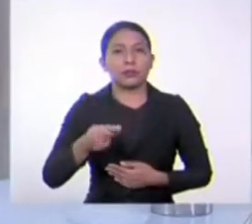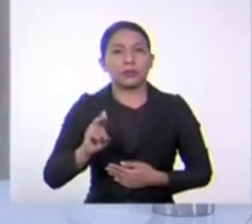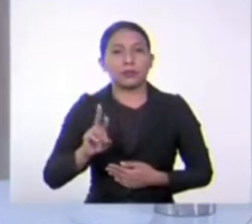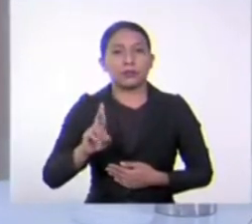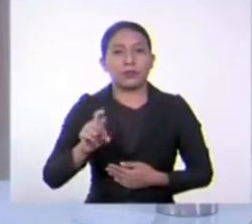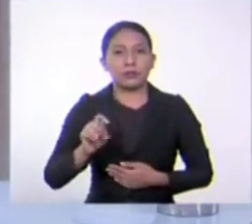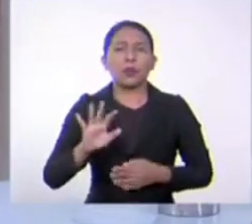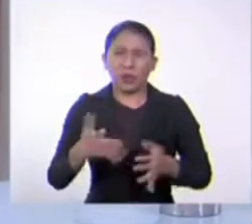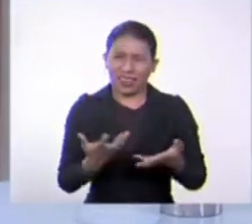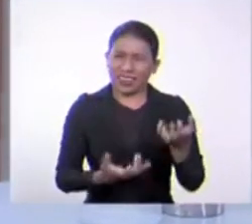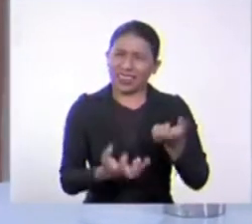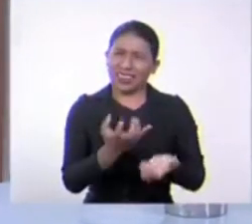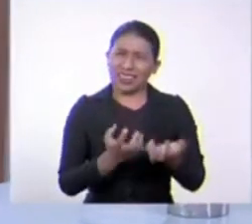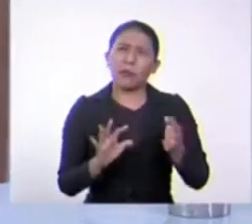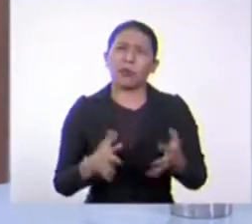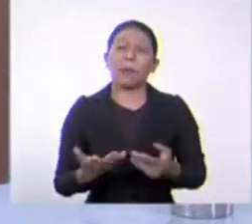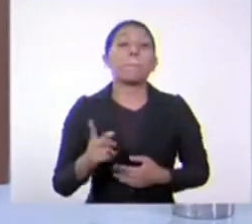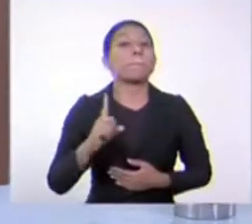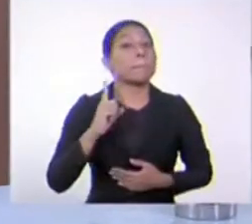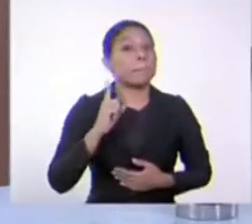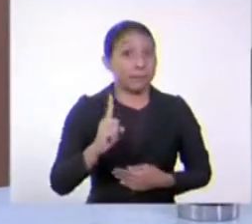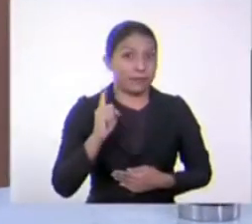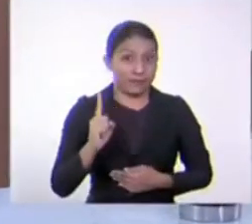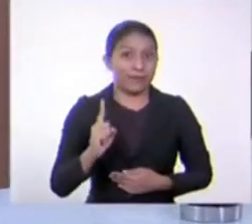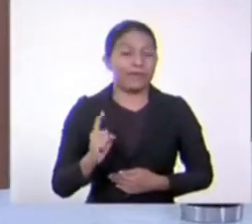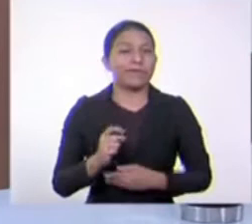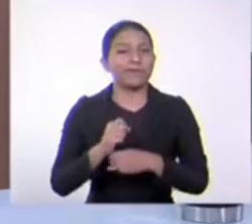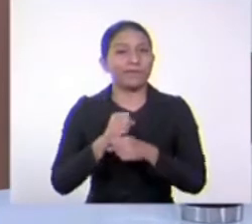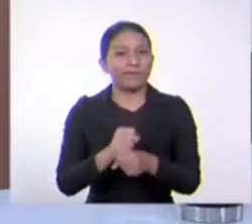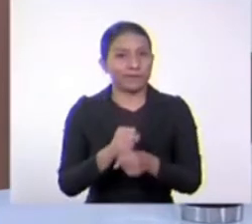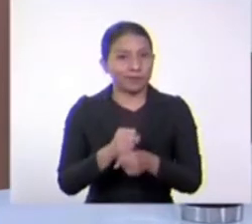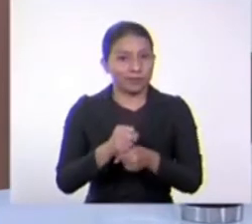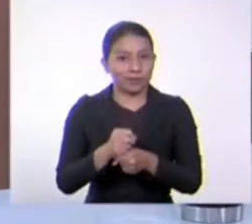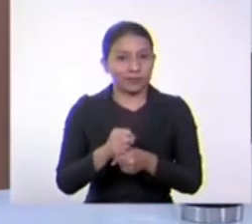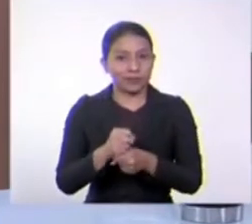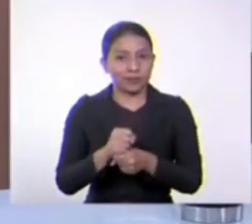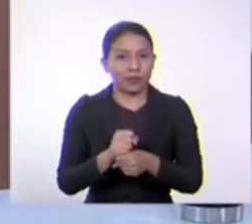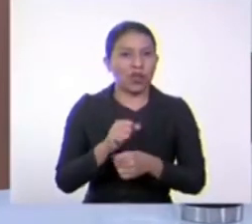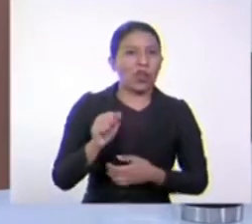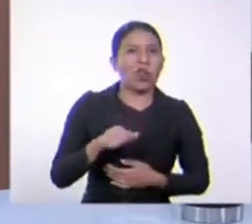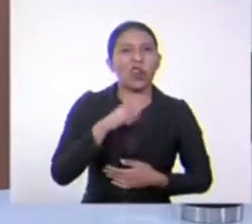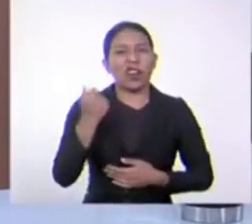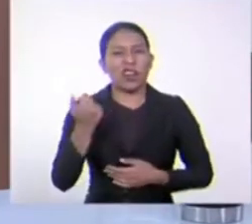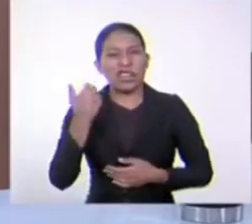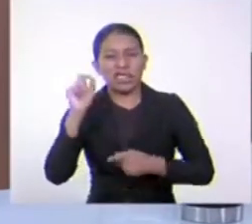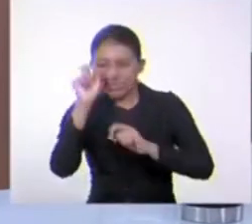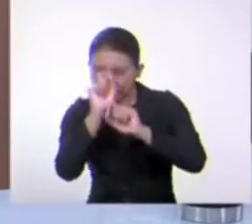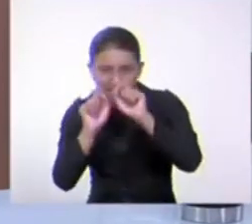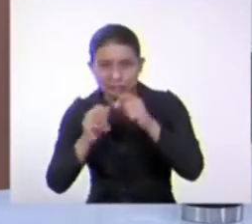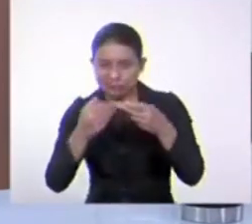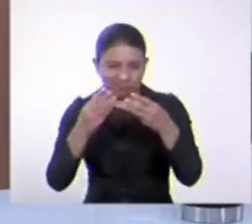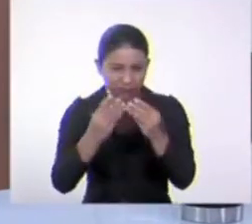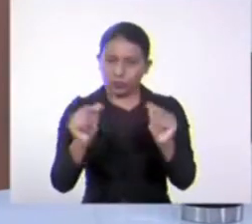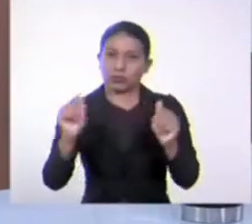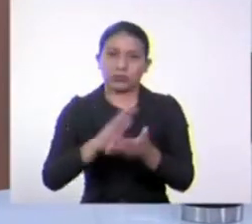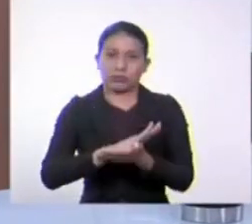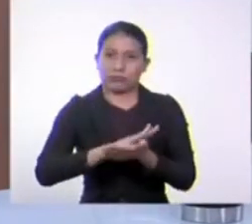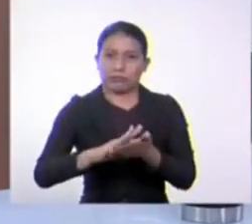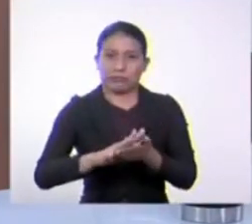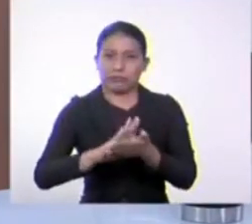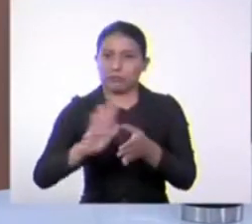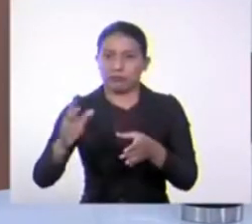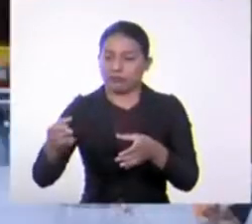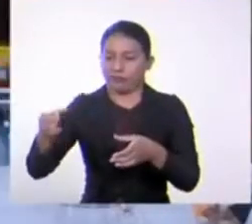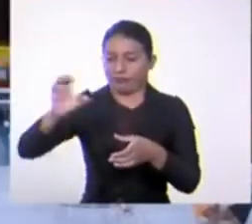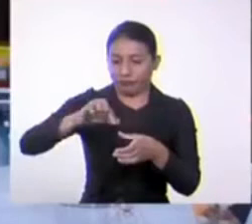lo hervimos? Pues primero, para garantizar que las otras bacterias desaparezcan de esa leche y que solo queden las